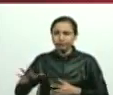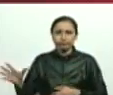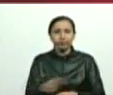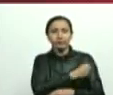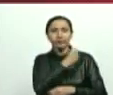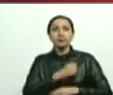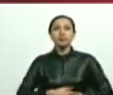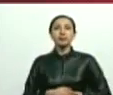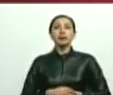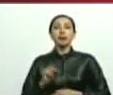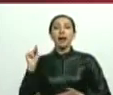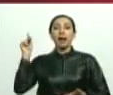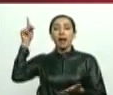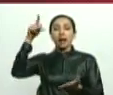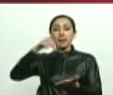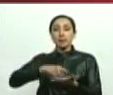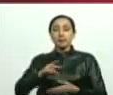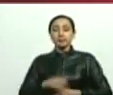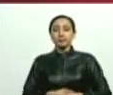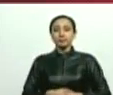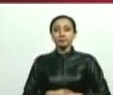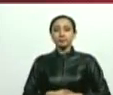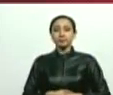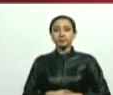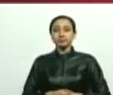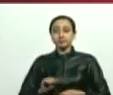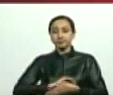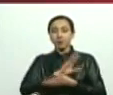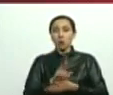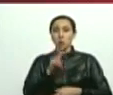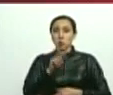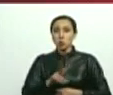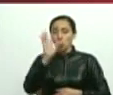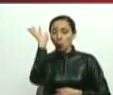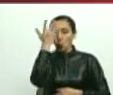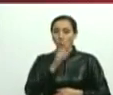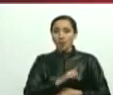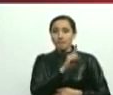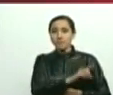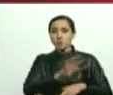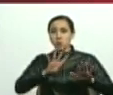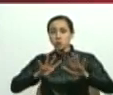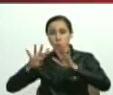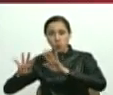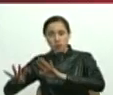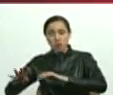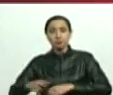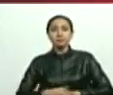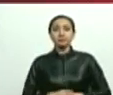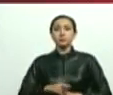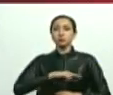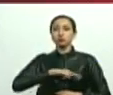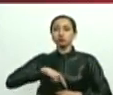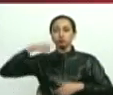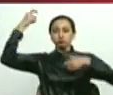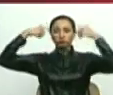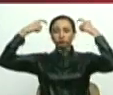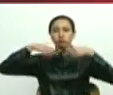hasta que llegó en aquel amanecer del 2 de febrero de 1999, nuestro comandante